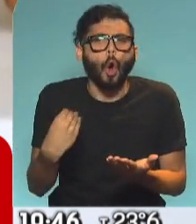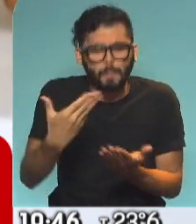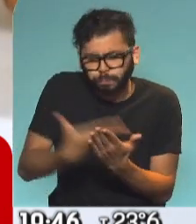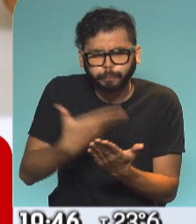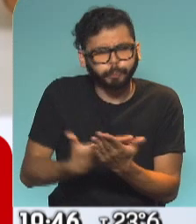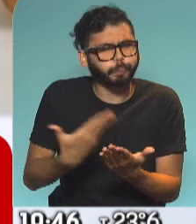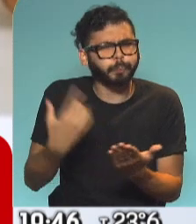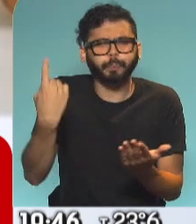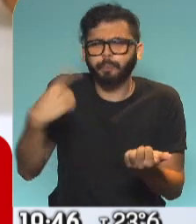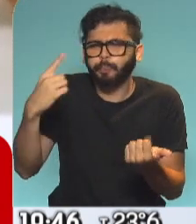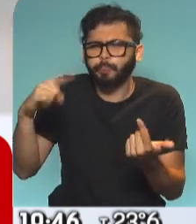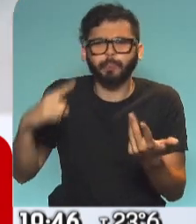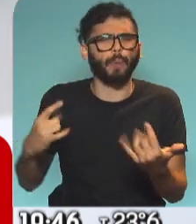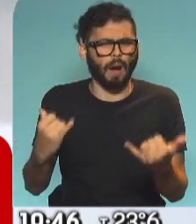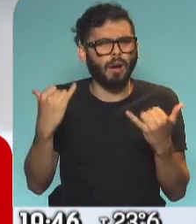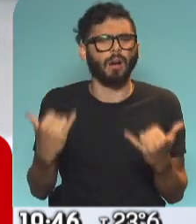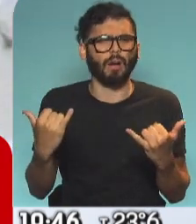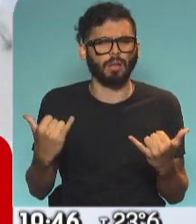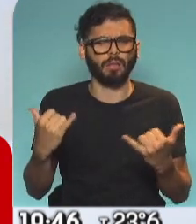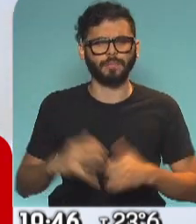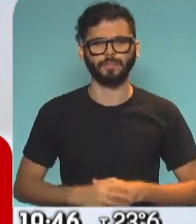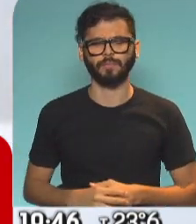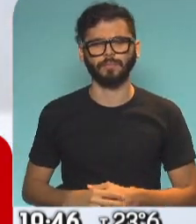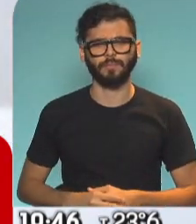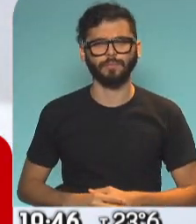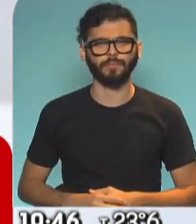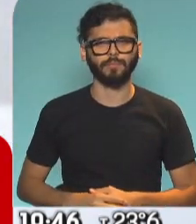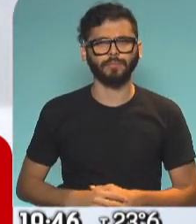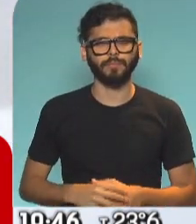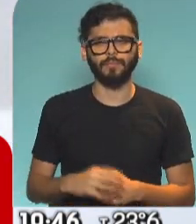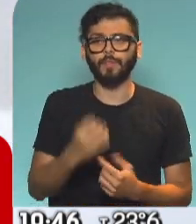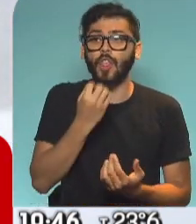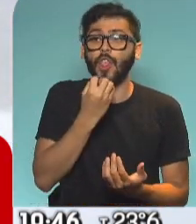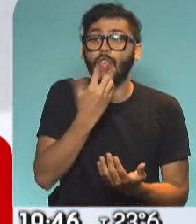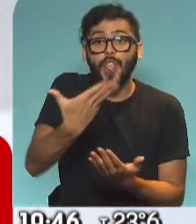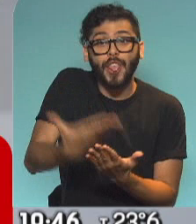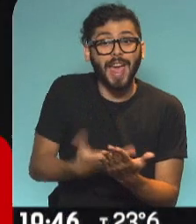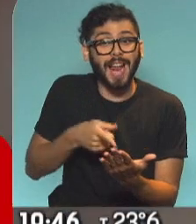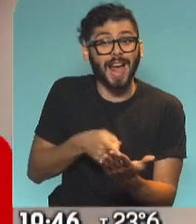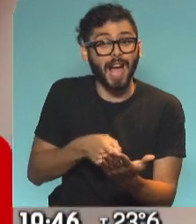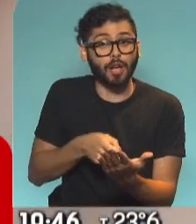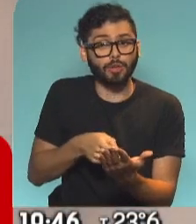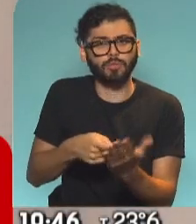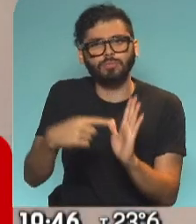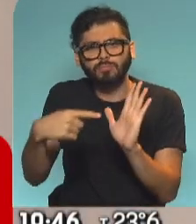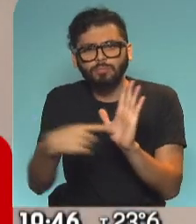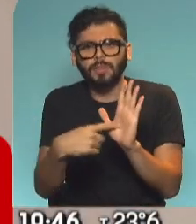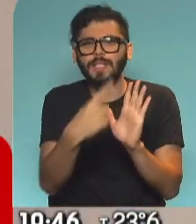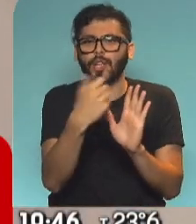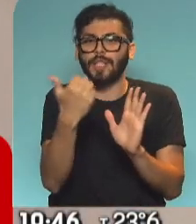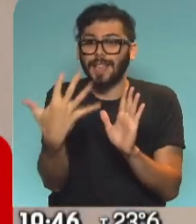hidróxido de cloro. Hay un apartado especial en la Declaración de Helsinki de 1965, modificada